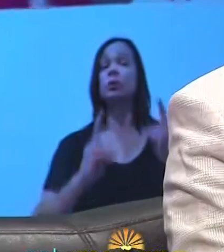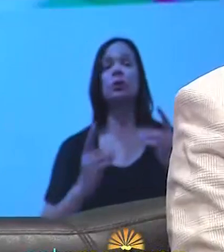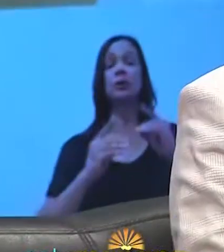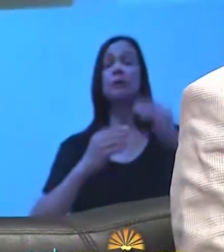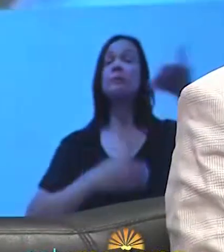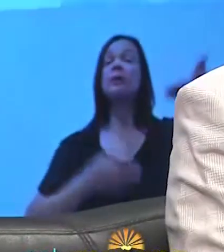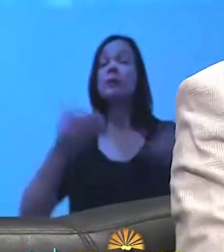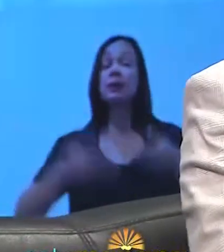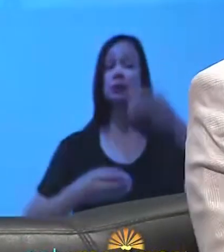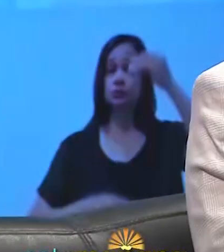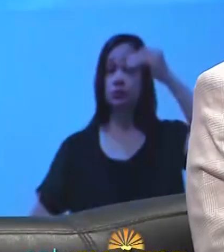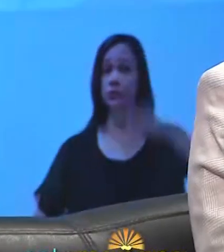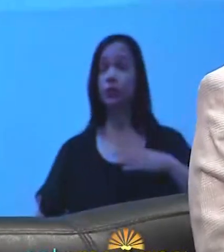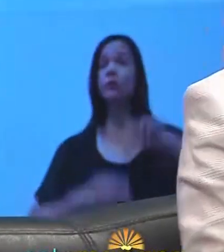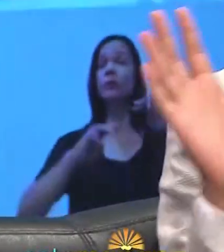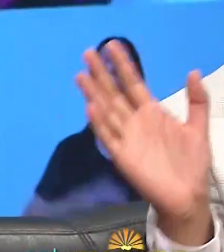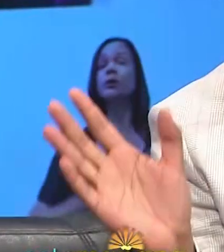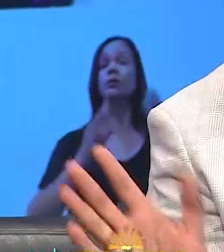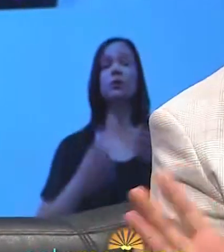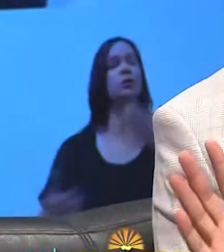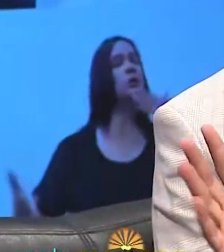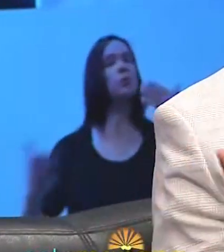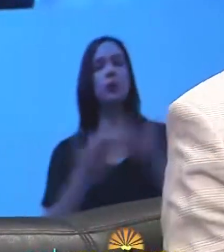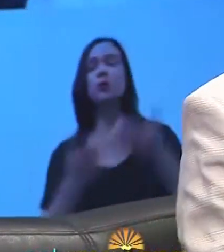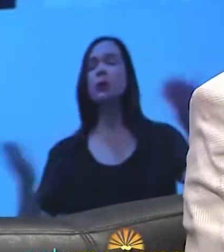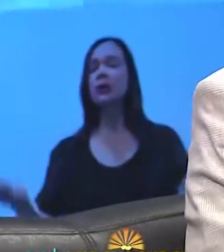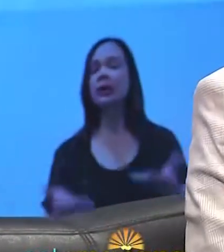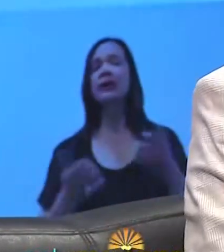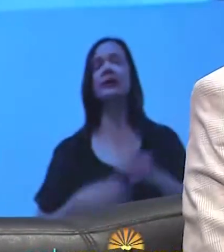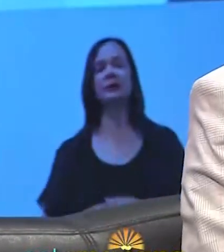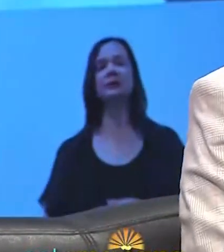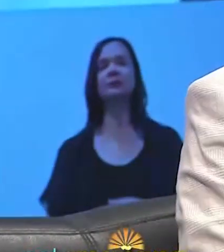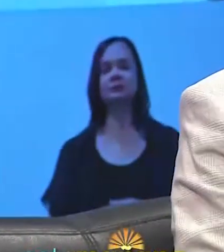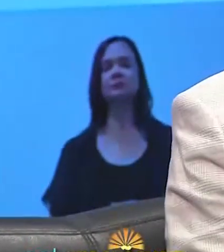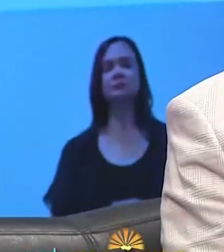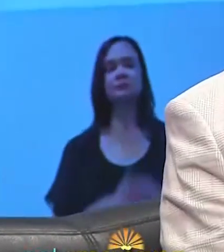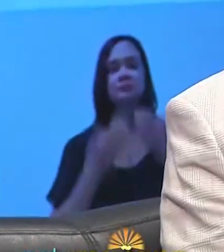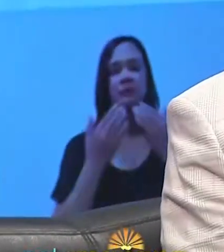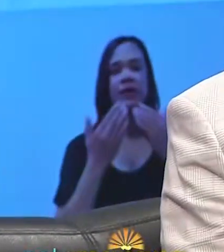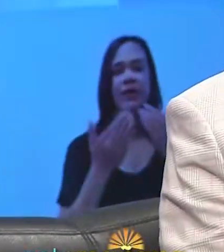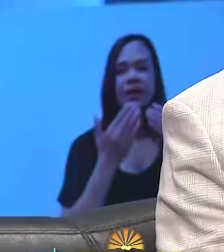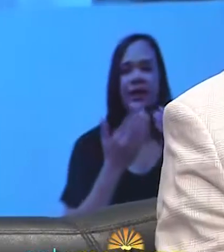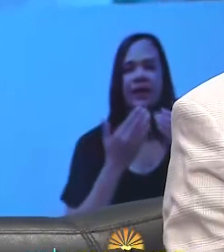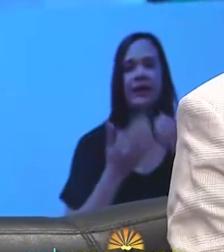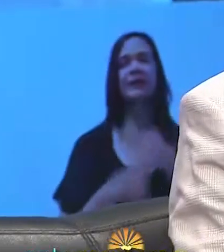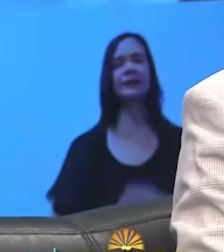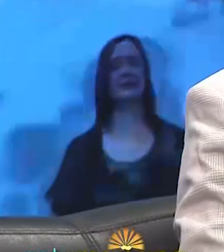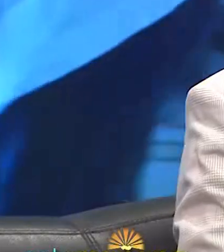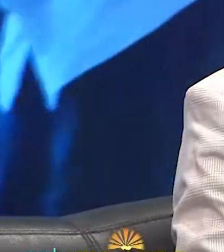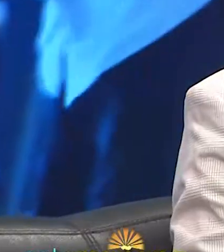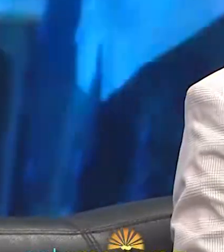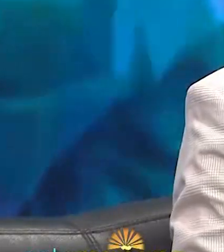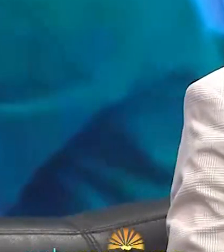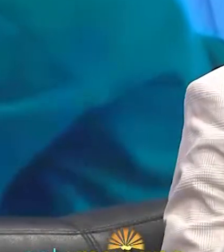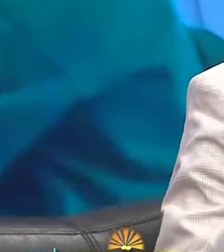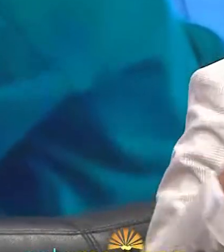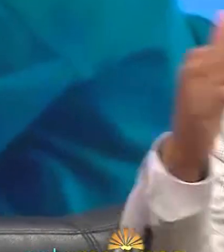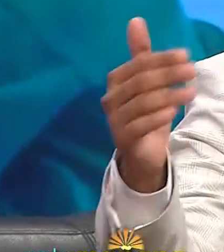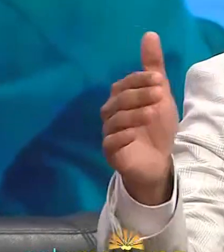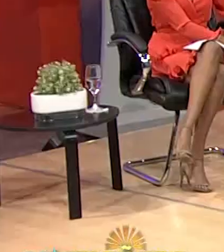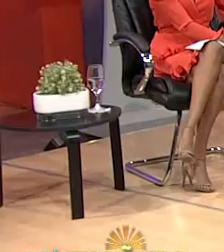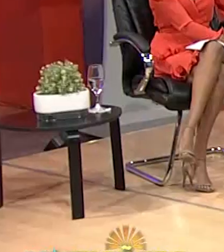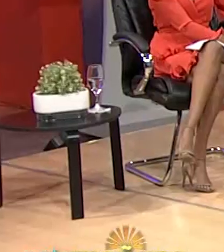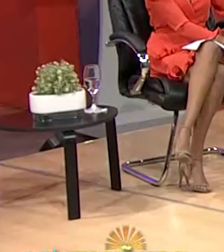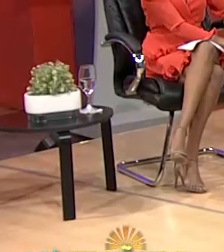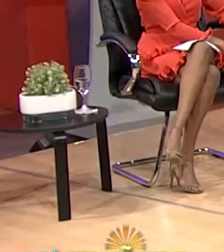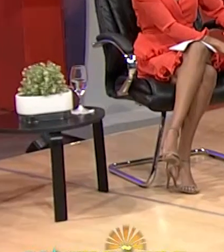porque obviamente los que no pasaron no van a estar contentos. Y el deseo de nosotros no es que se quemen todos, porque el ministerio no tiene problema en que